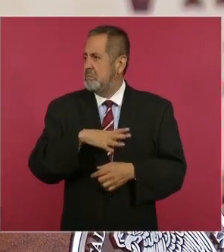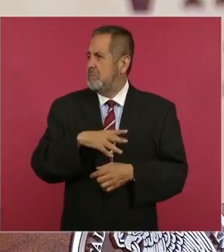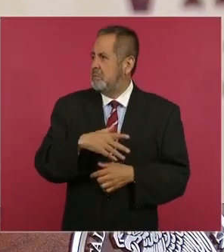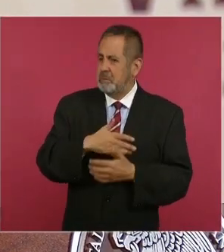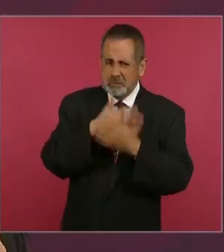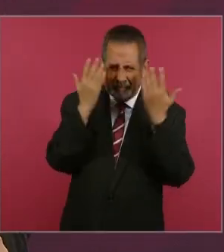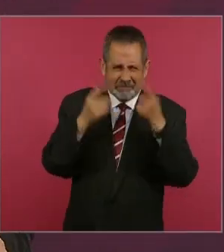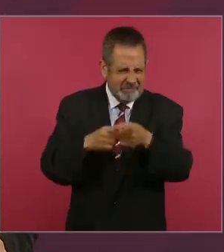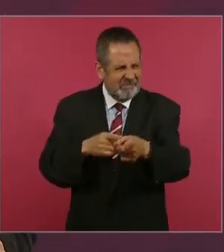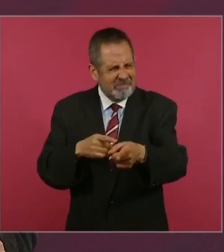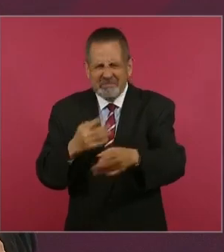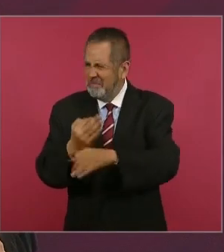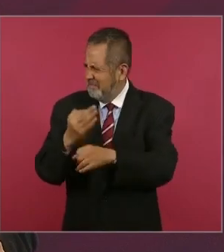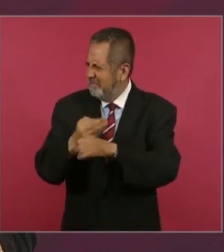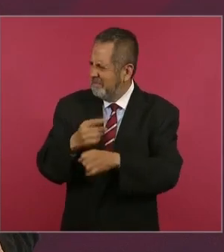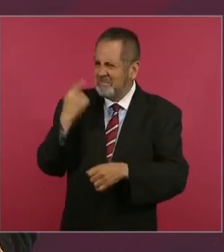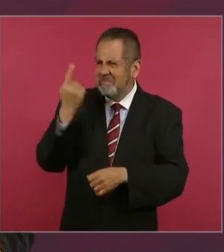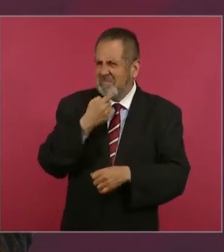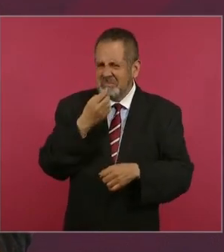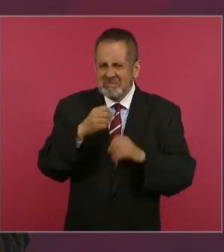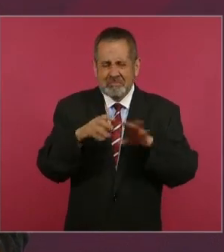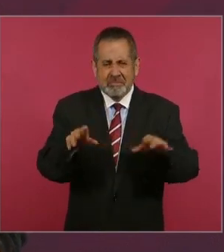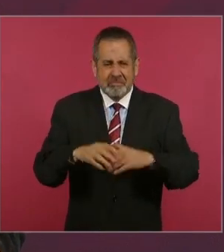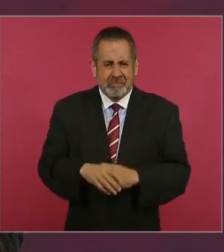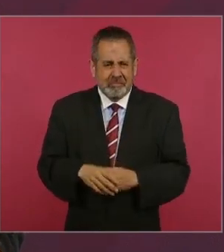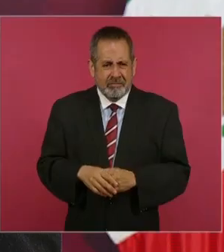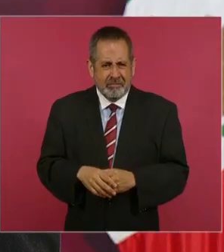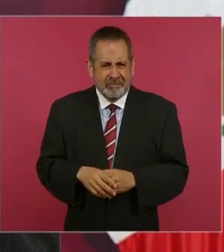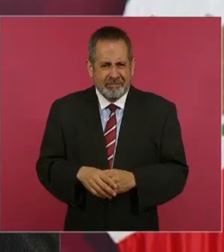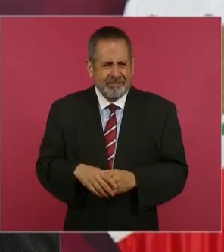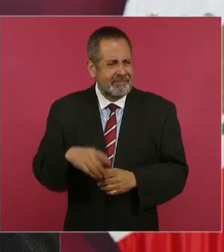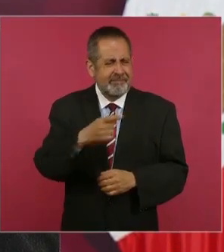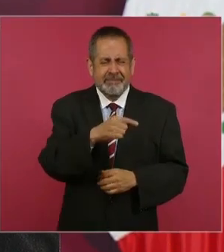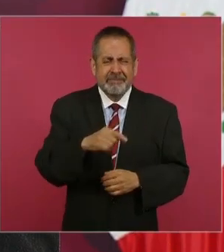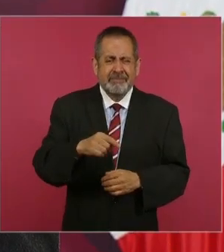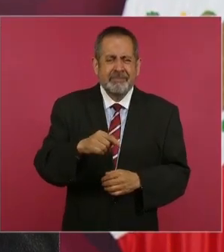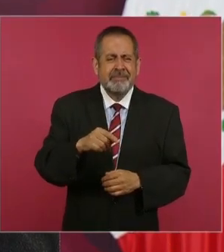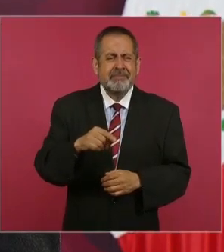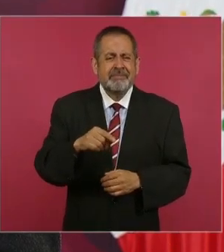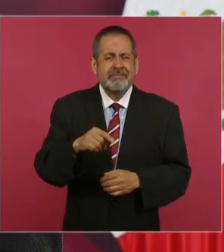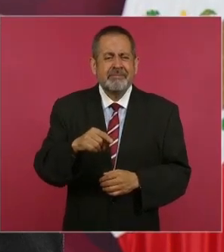está de moda eso de que cómo los apagan en